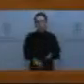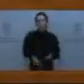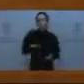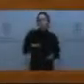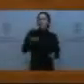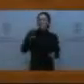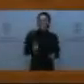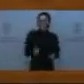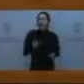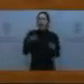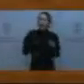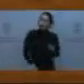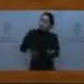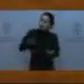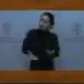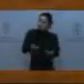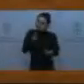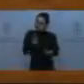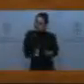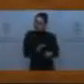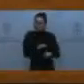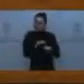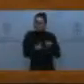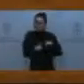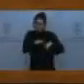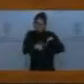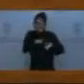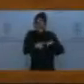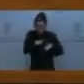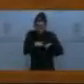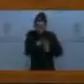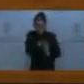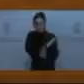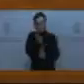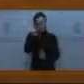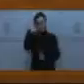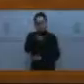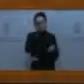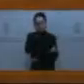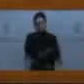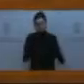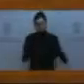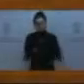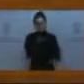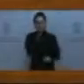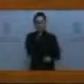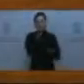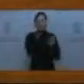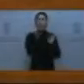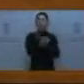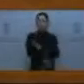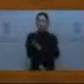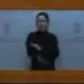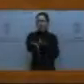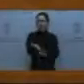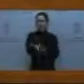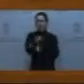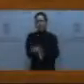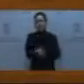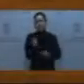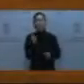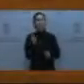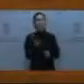tengan mucho valor, pero no al nivel del prerrománico, porque por ahí podemos empezar a desvirtuar lo que realmente la joya que realmente tenemos. Porque no solamente es una